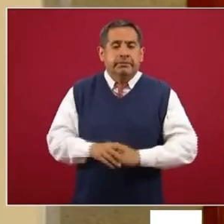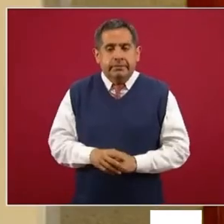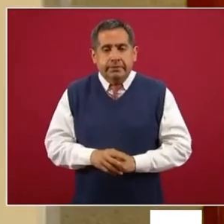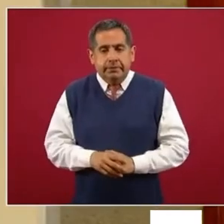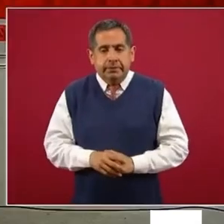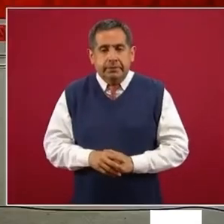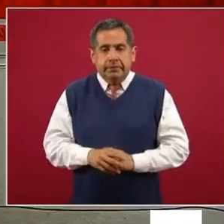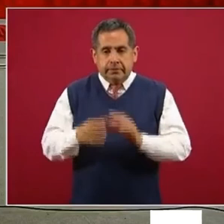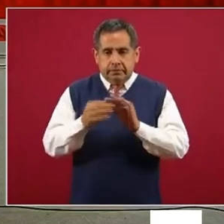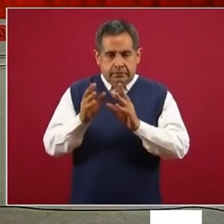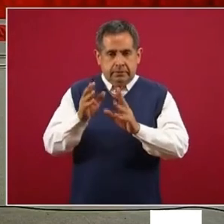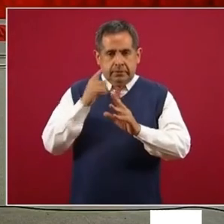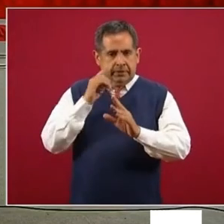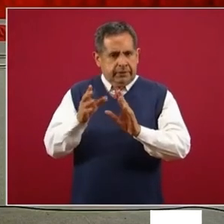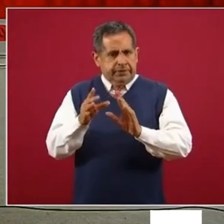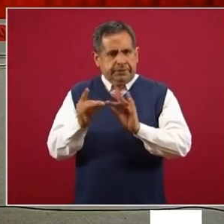por favor.